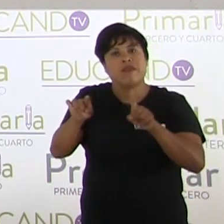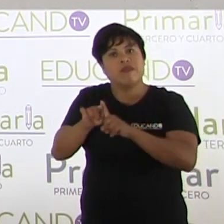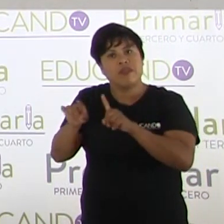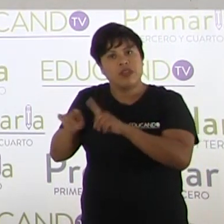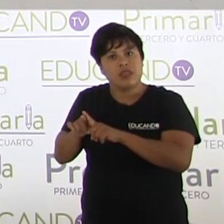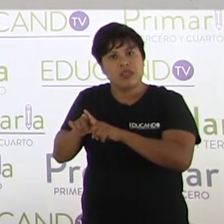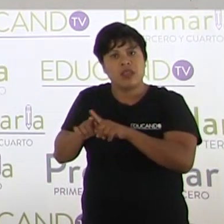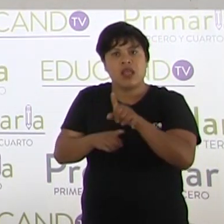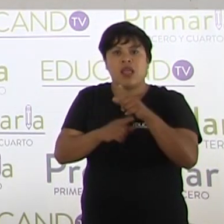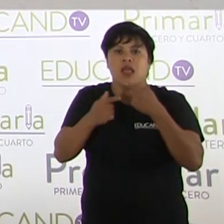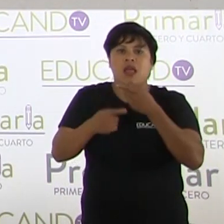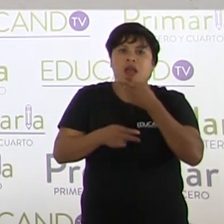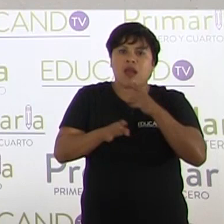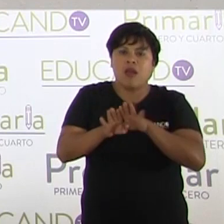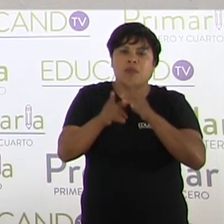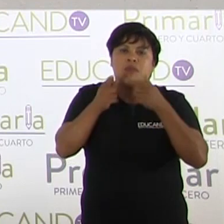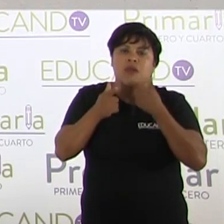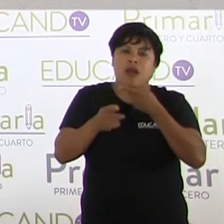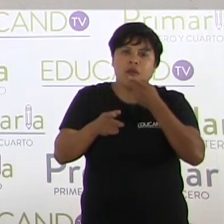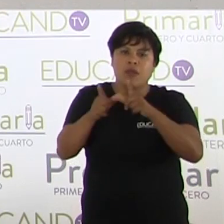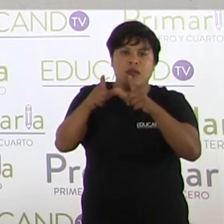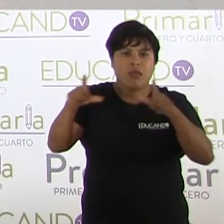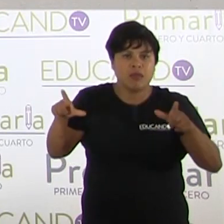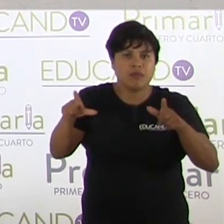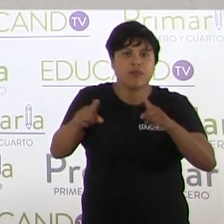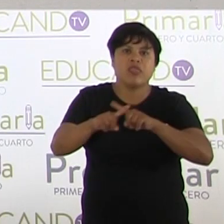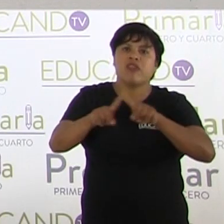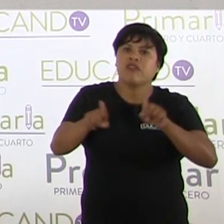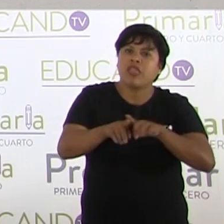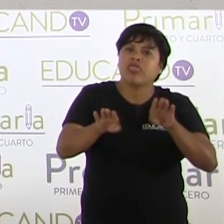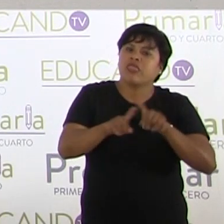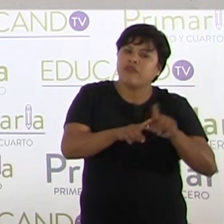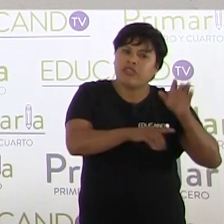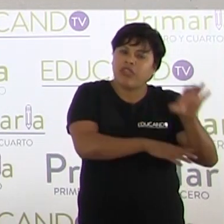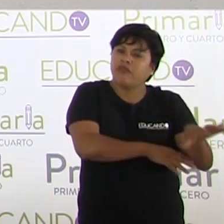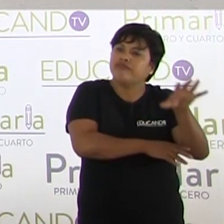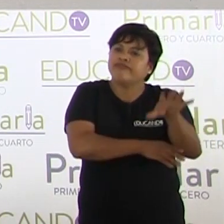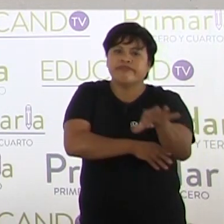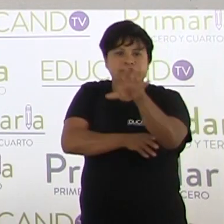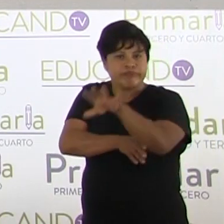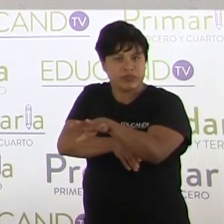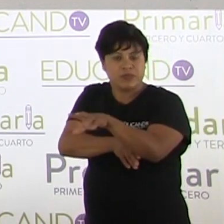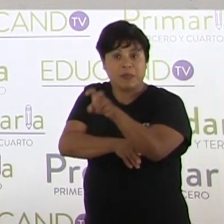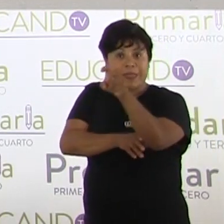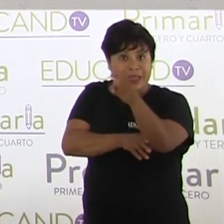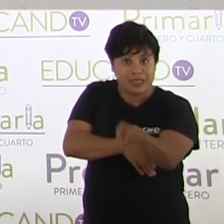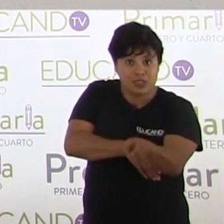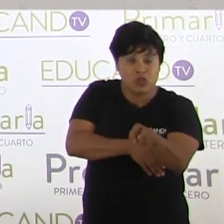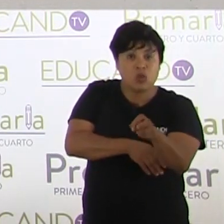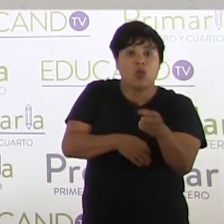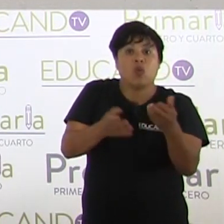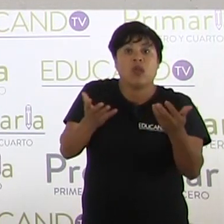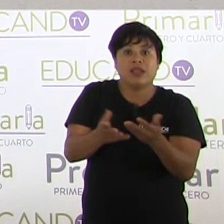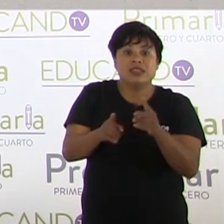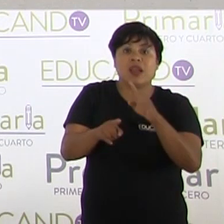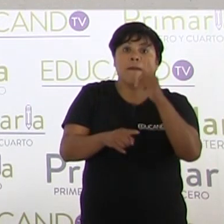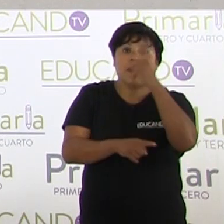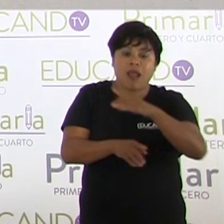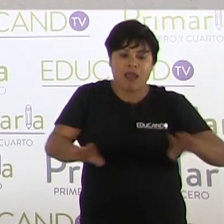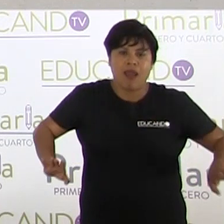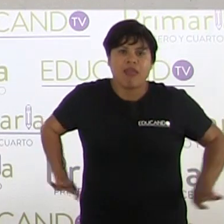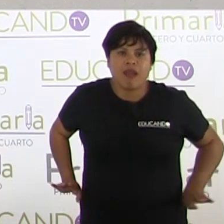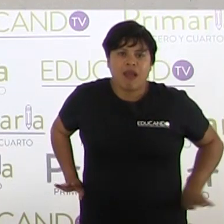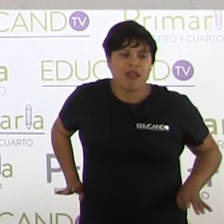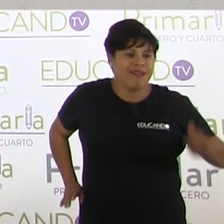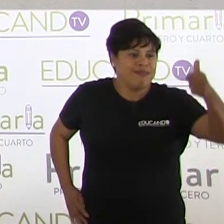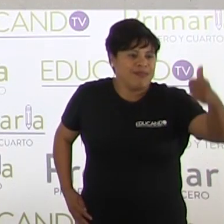diferente léxico, diferente sintaxis. Entonces eso hace que lo caracterice,